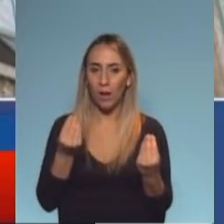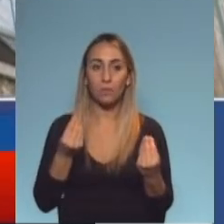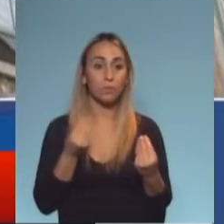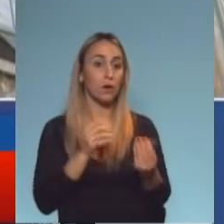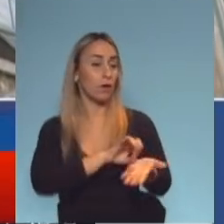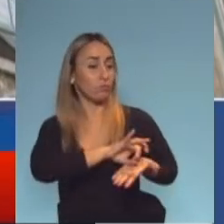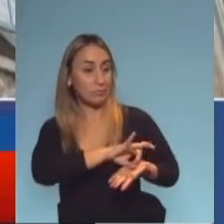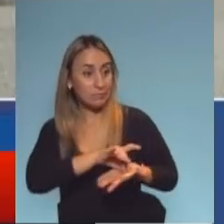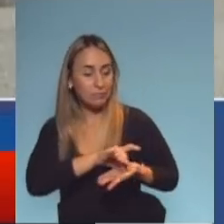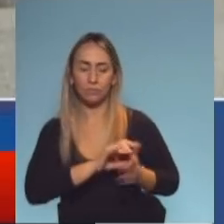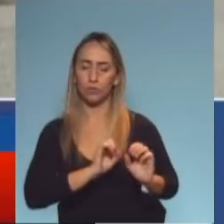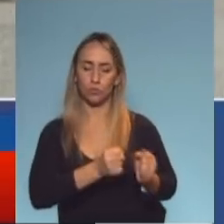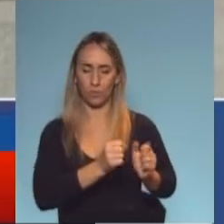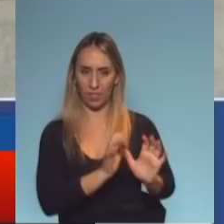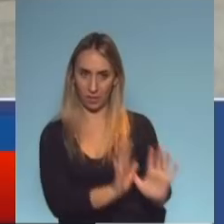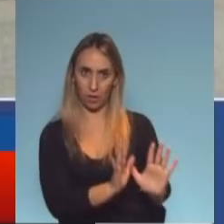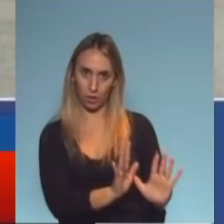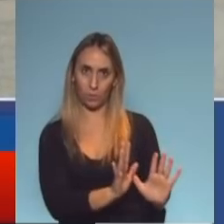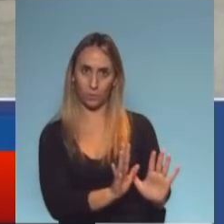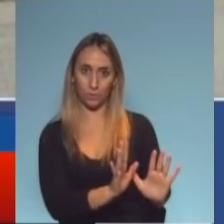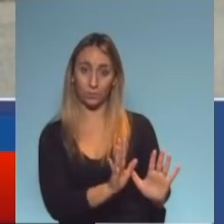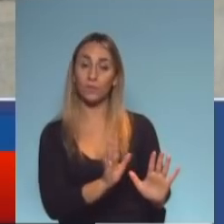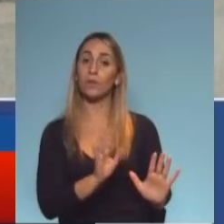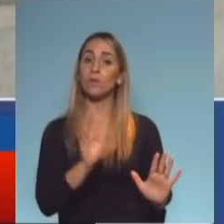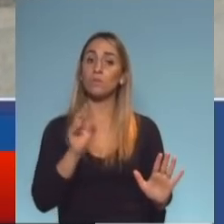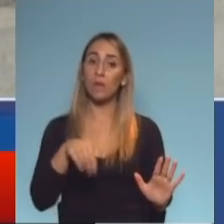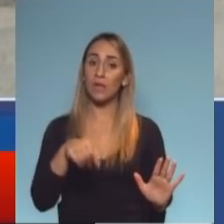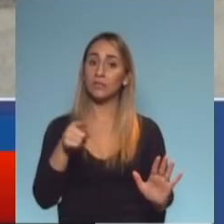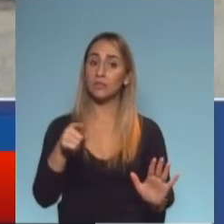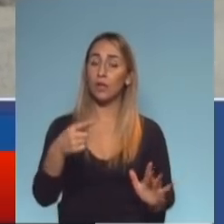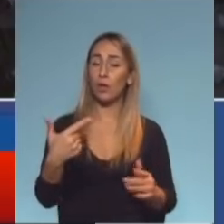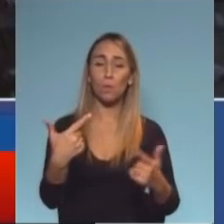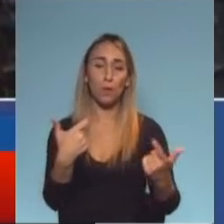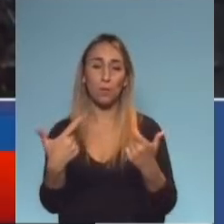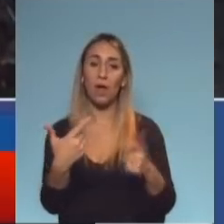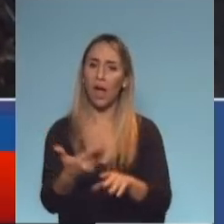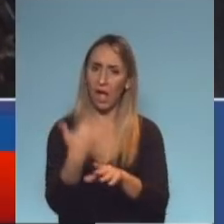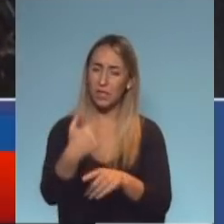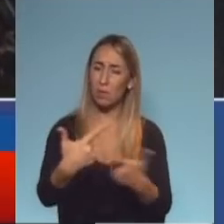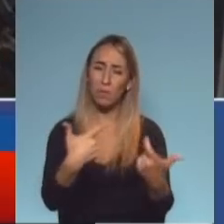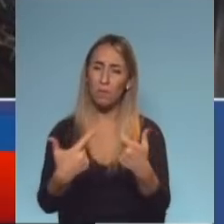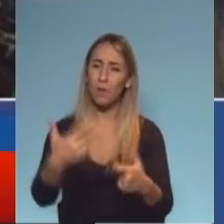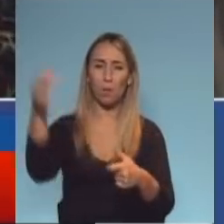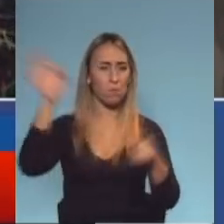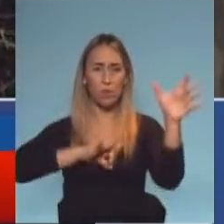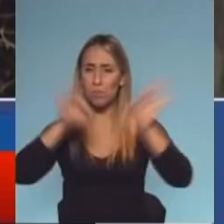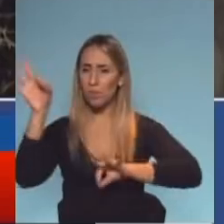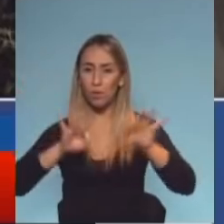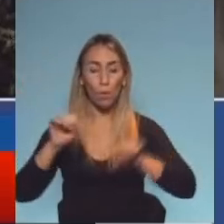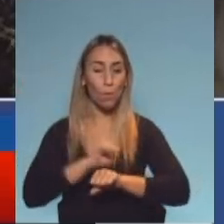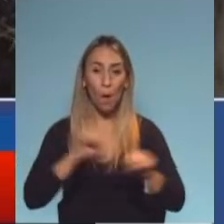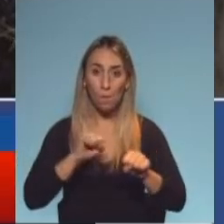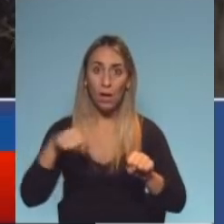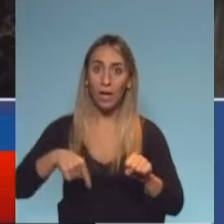esta justicia. También no reaccionamos frente a los cohetes primeros que lanzaron. Hemos